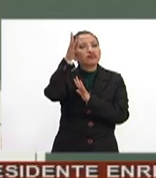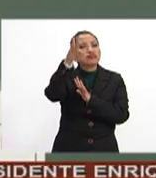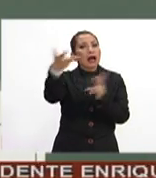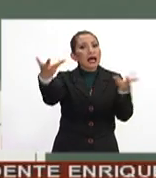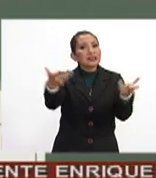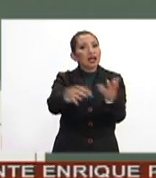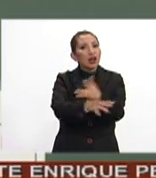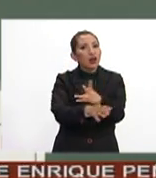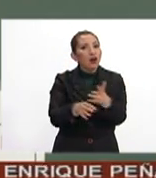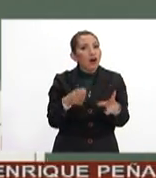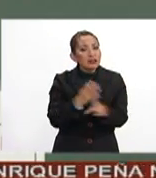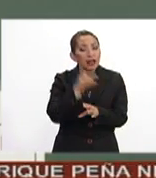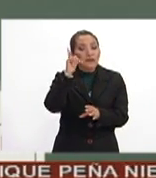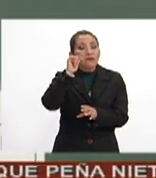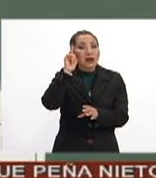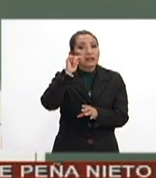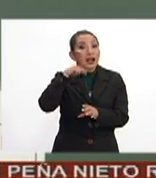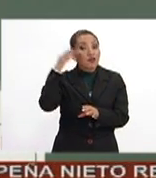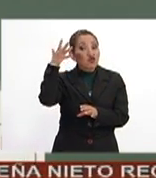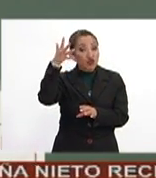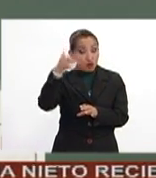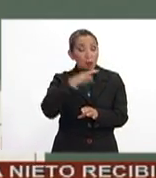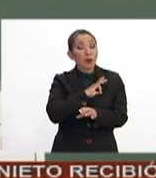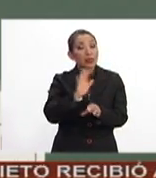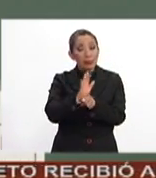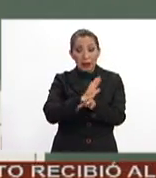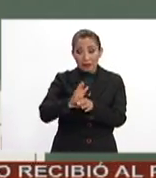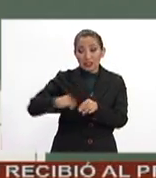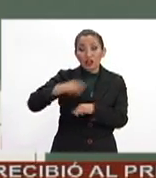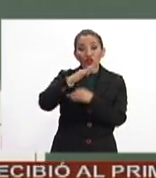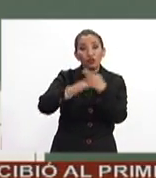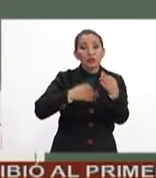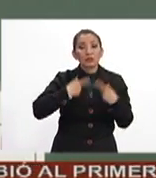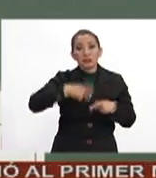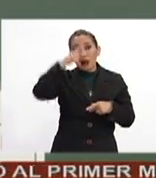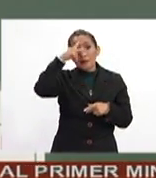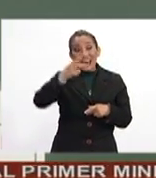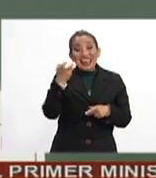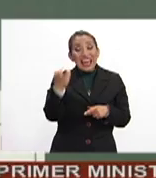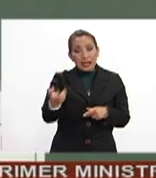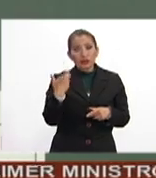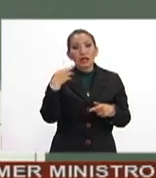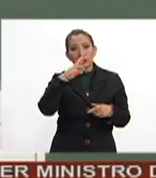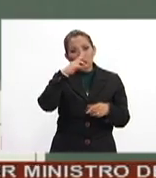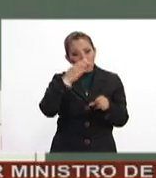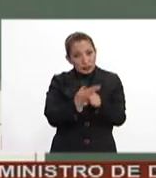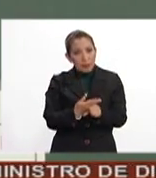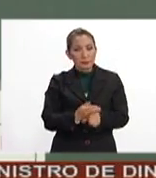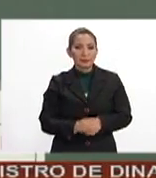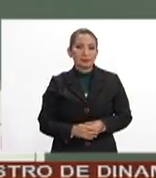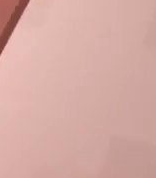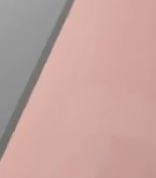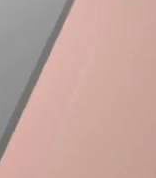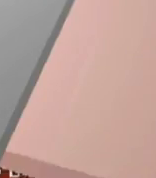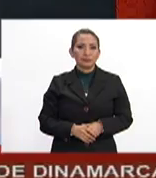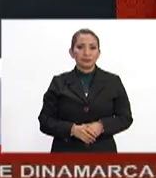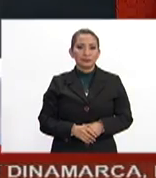hacer cosas que mañana van a beneficiar a las y a los mexicanos. Y eso es actuar con responsabilidad.